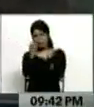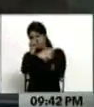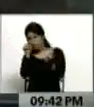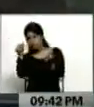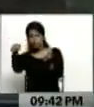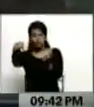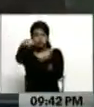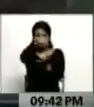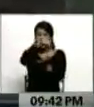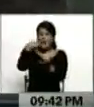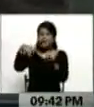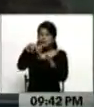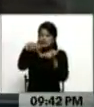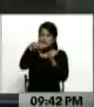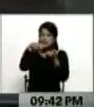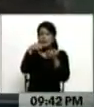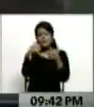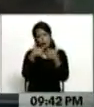amenaza